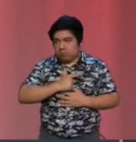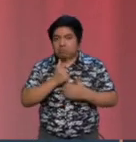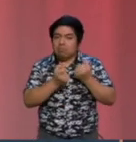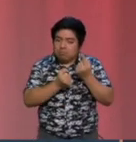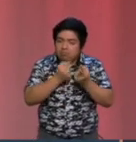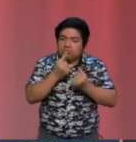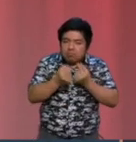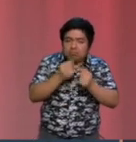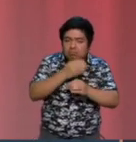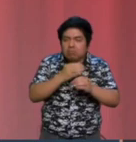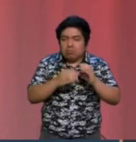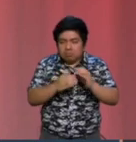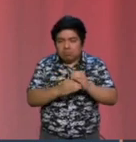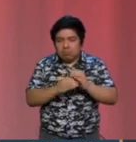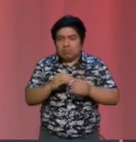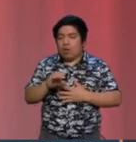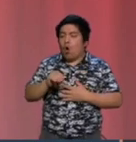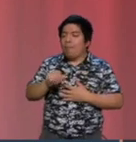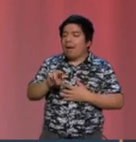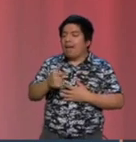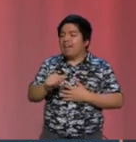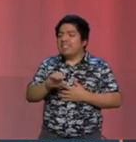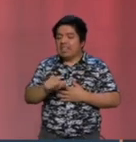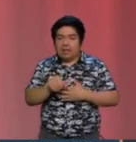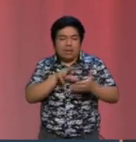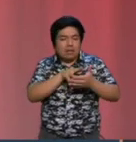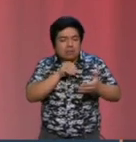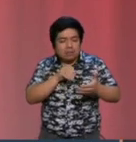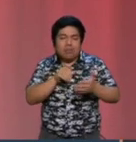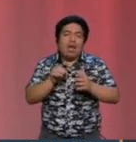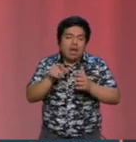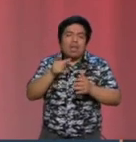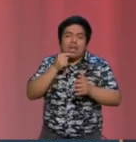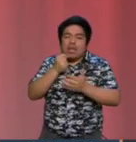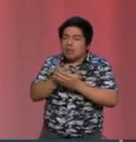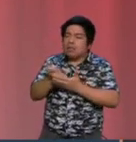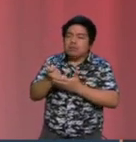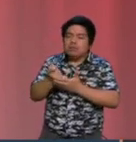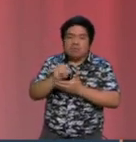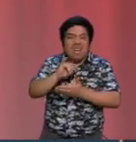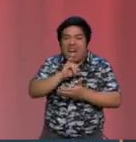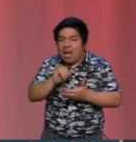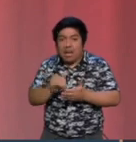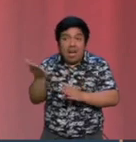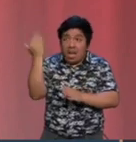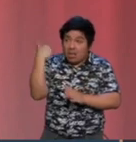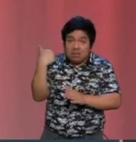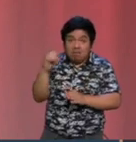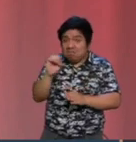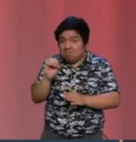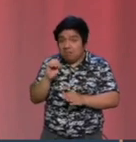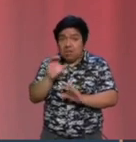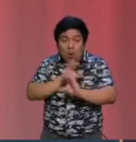algunas partes del modelo de Omar García Harfuch. Aumento el salario de la policía, jamás había aumentado tanto el salario de la policía